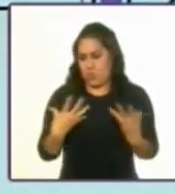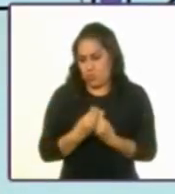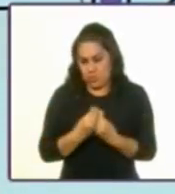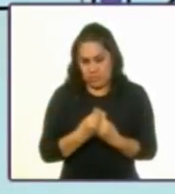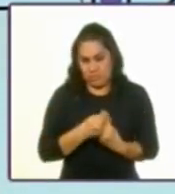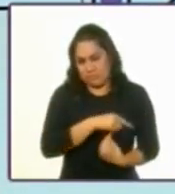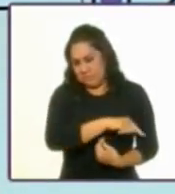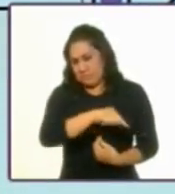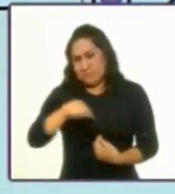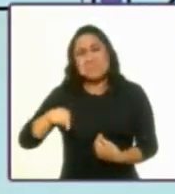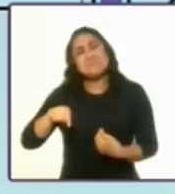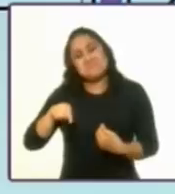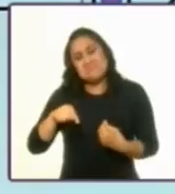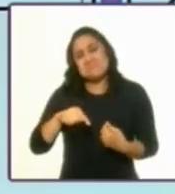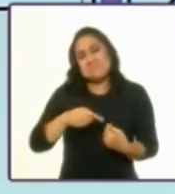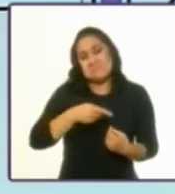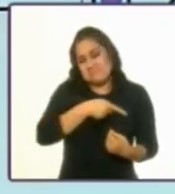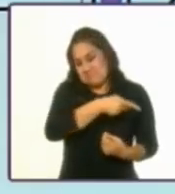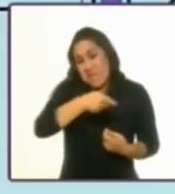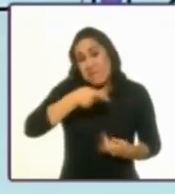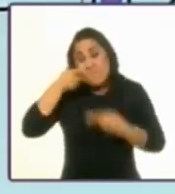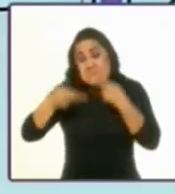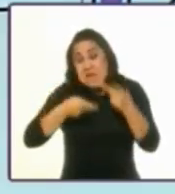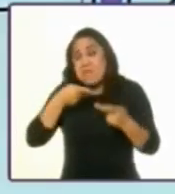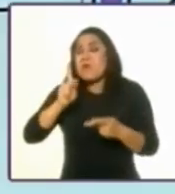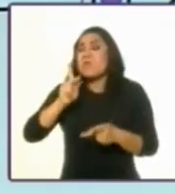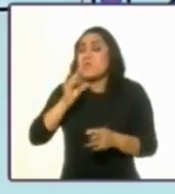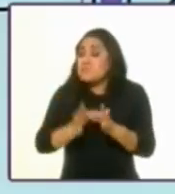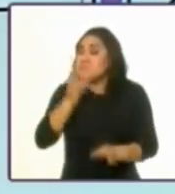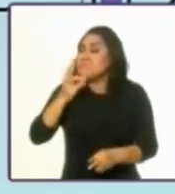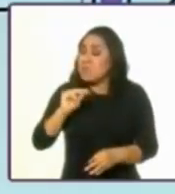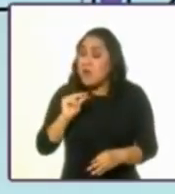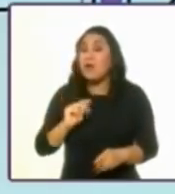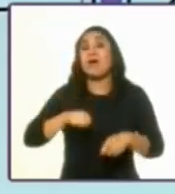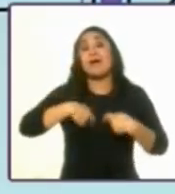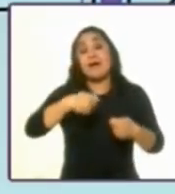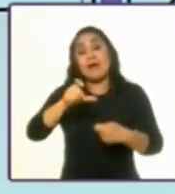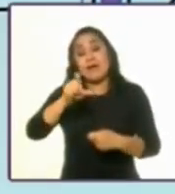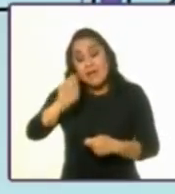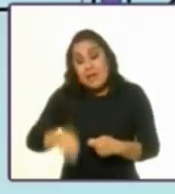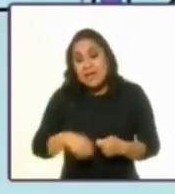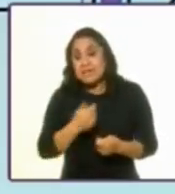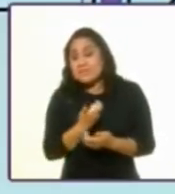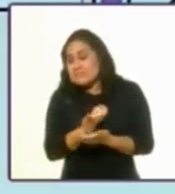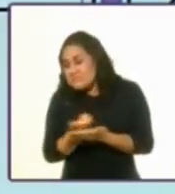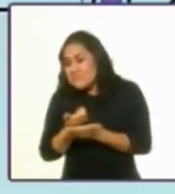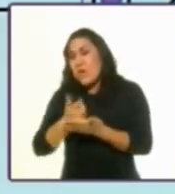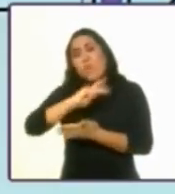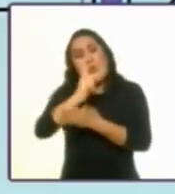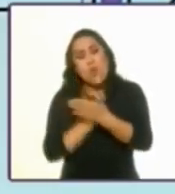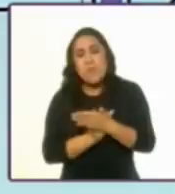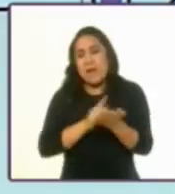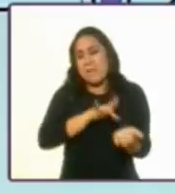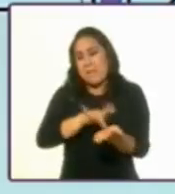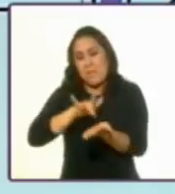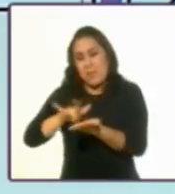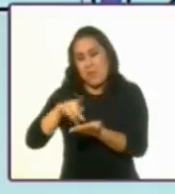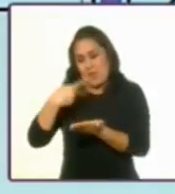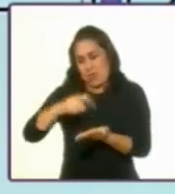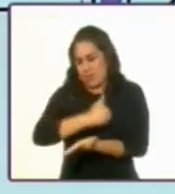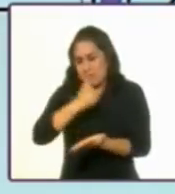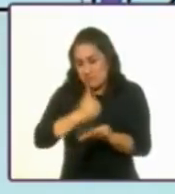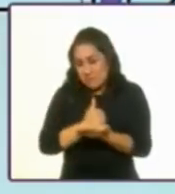a ofrecer más de lo mismo pero que nunca cumplen crear más empleo tarjetas con dinero y muchos programas sociales y económicos